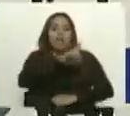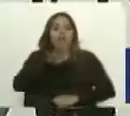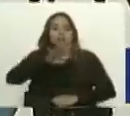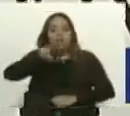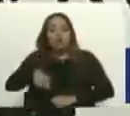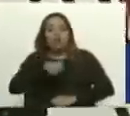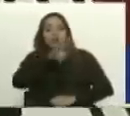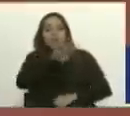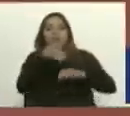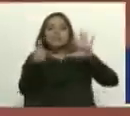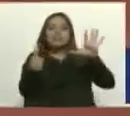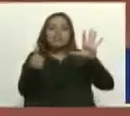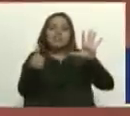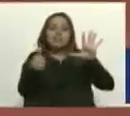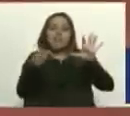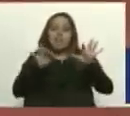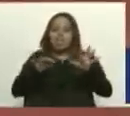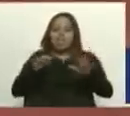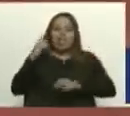que suficiente.